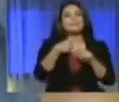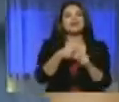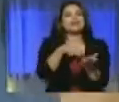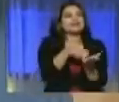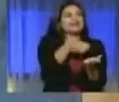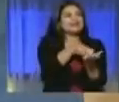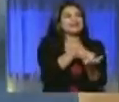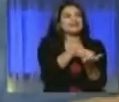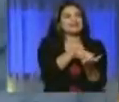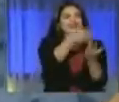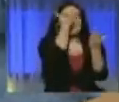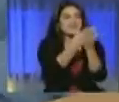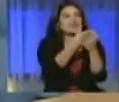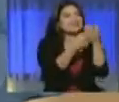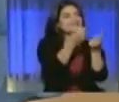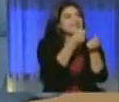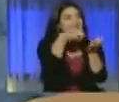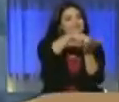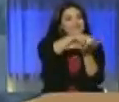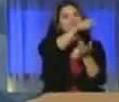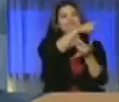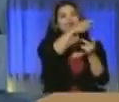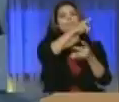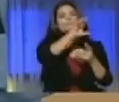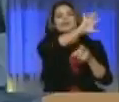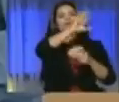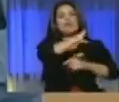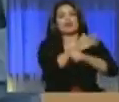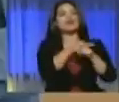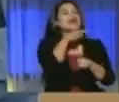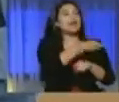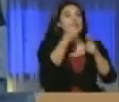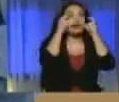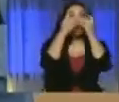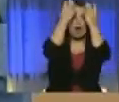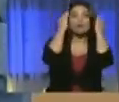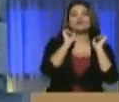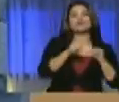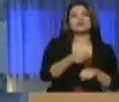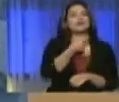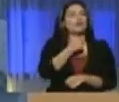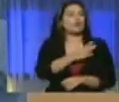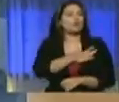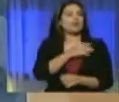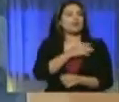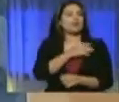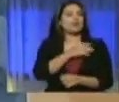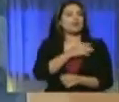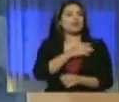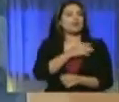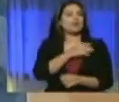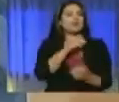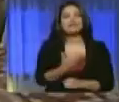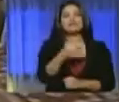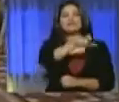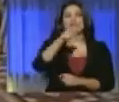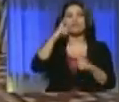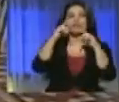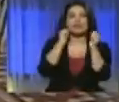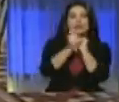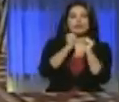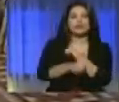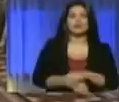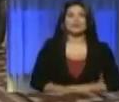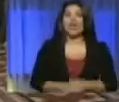del mundo. Ese es el deporte preferido de Ramos Aluz y toda esa banda de los zombies y de los vampiros que no... Vamos a ver ahora